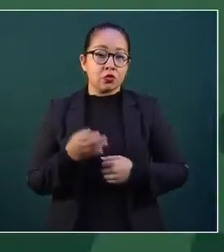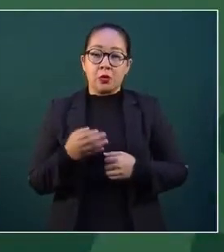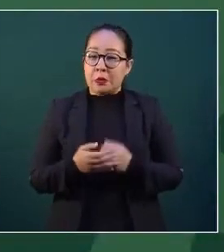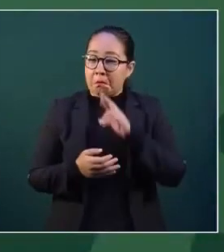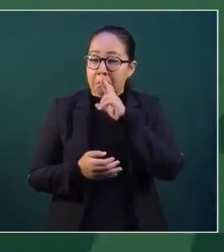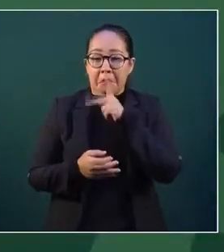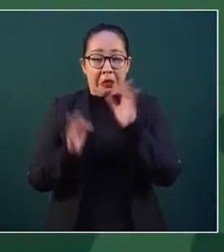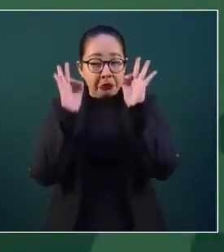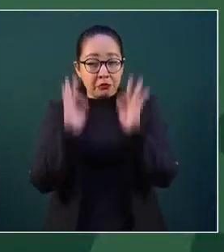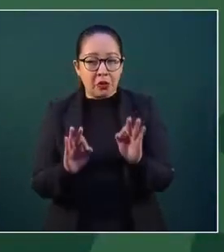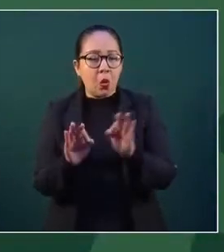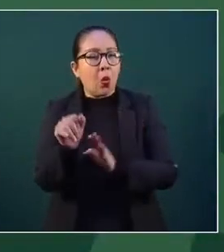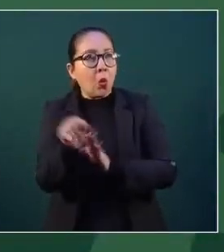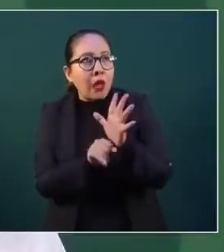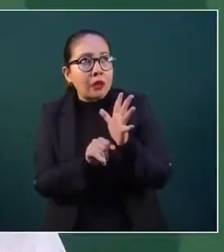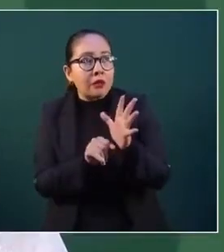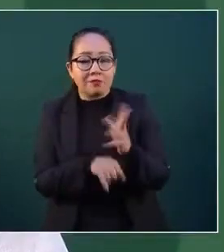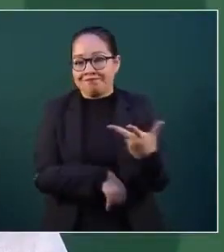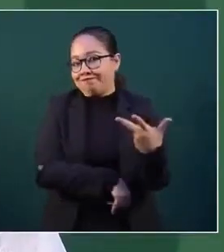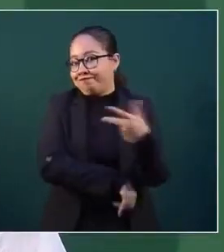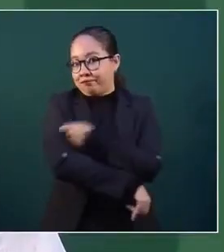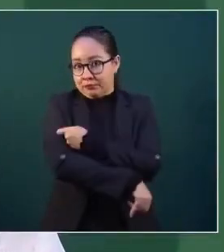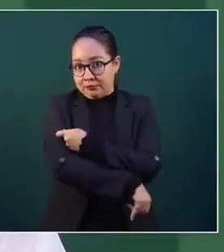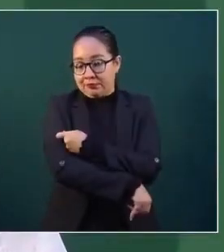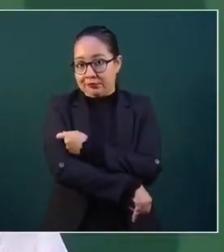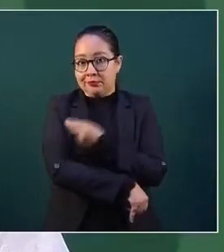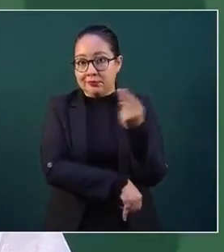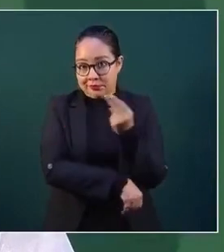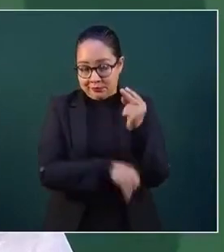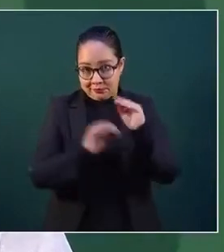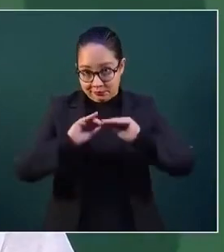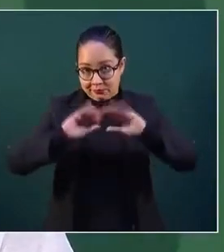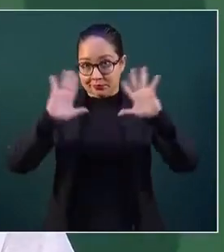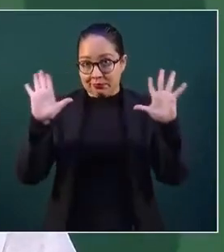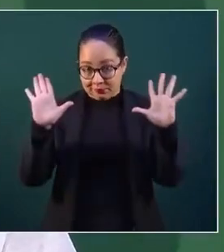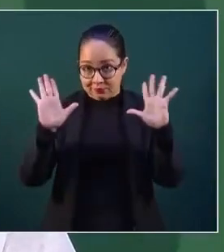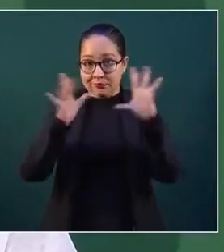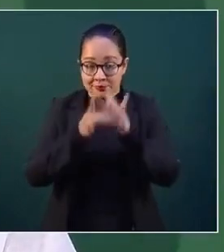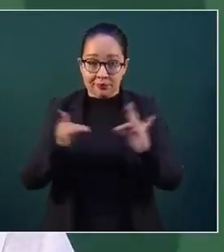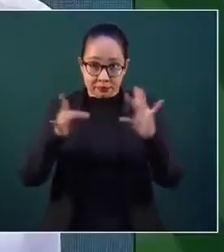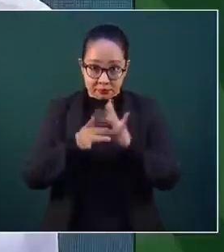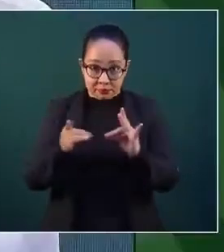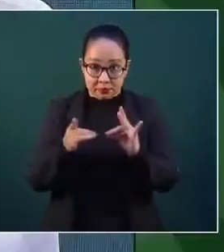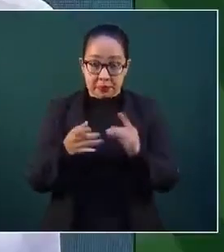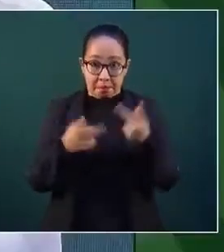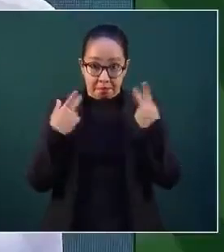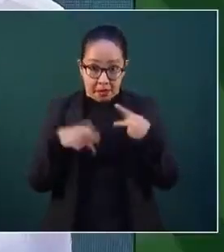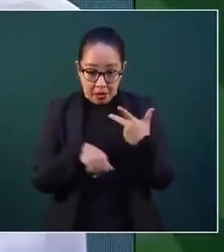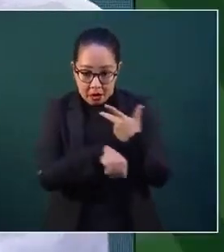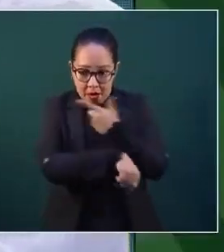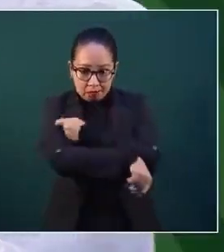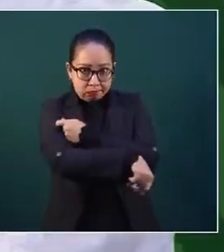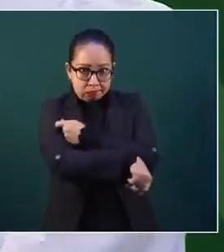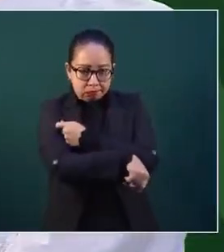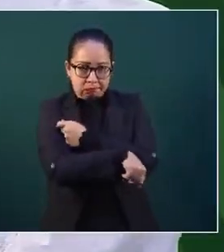Oaxaca, Chiapas, Guerrero, Puebla y Veracruz. Estos cinco estados van a tener un tratamiento especial que inicia hoy, por ejemplo, en el estado de Veracruz y